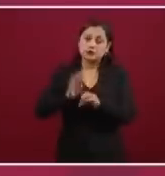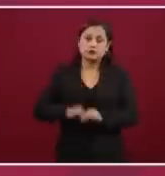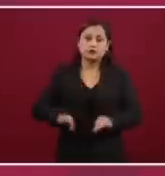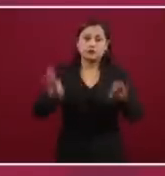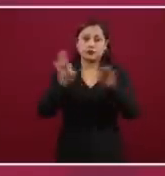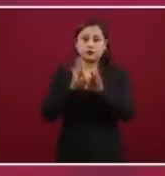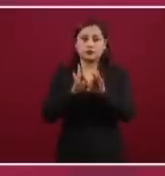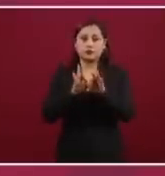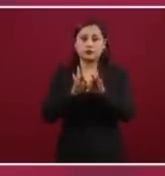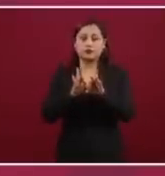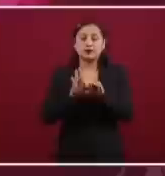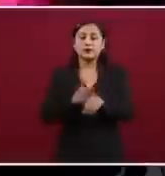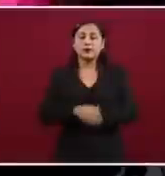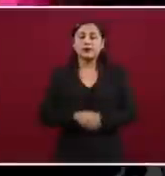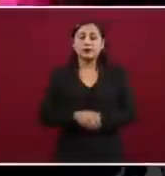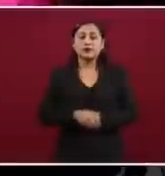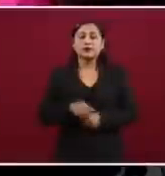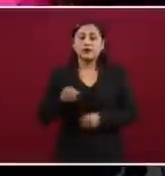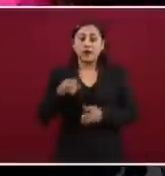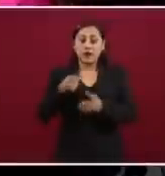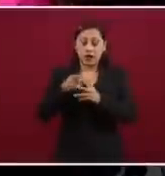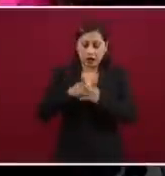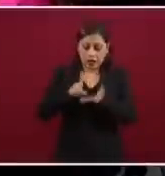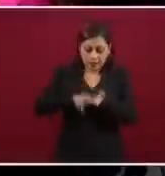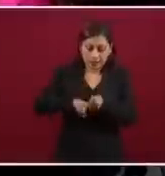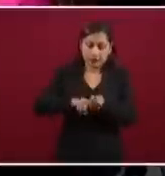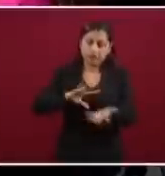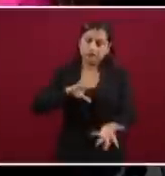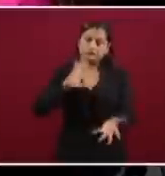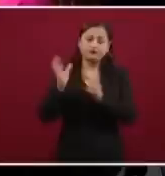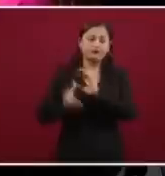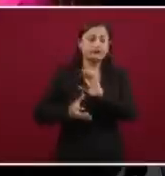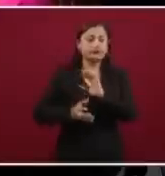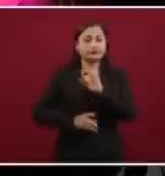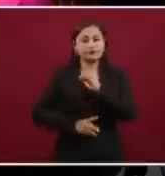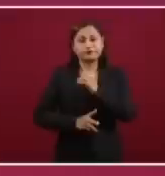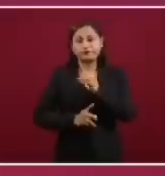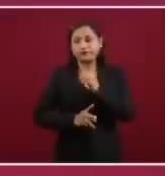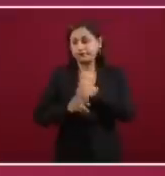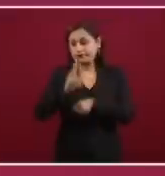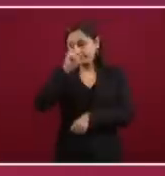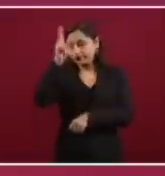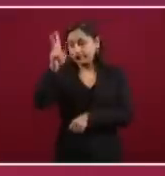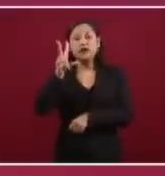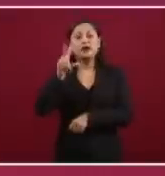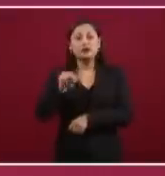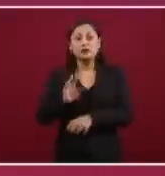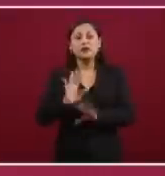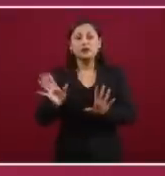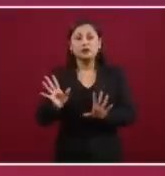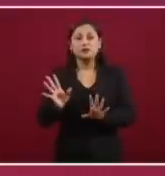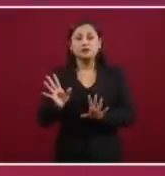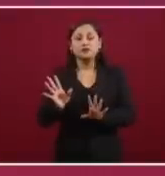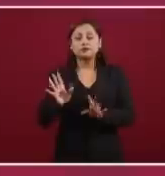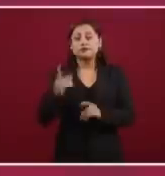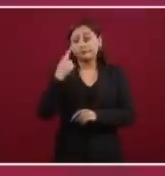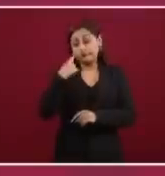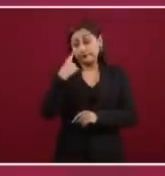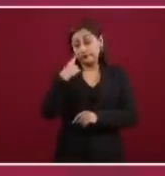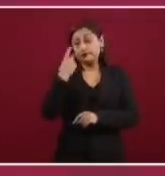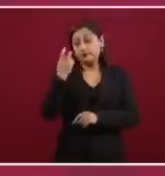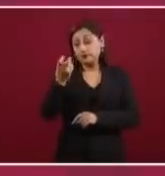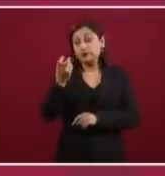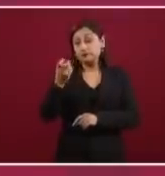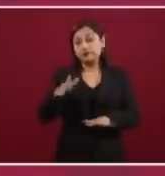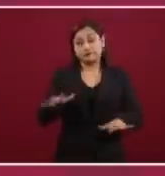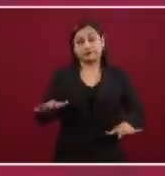haya violencia. O sea, eso es un cambio también.